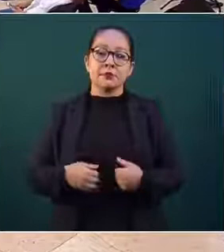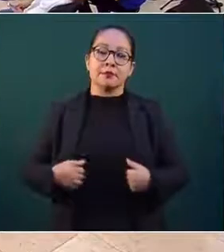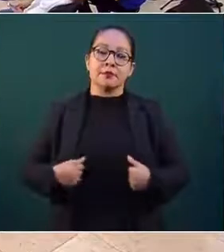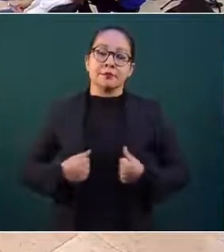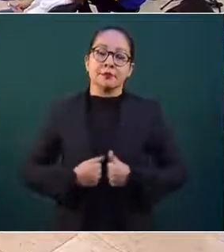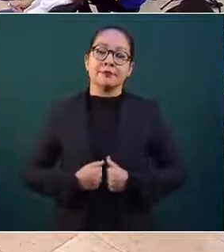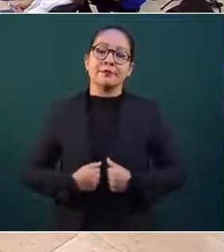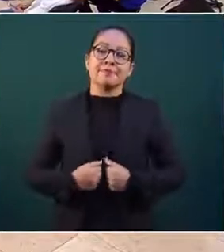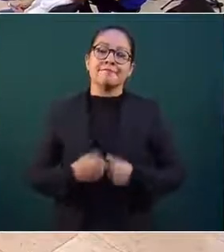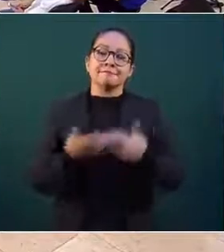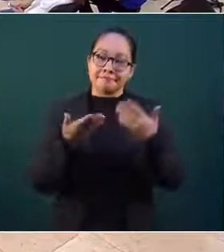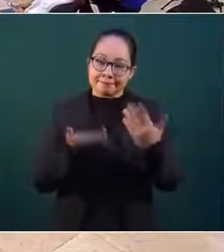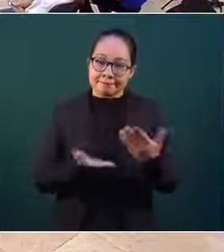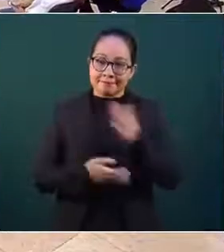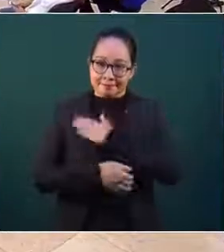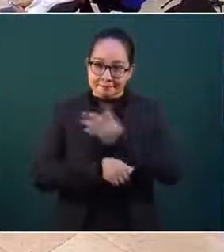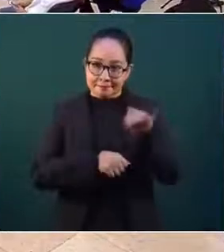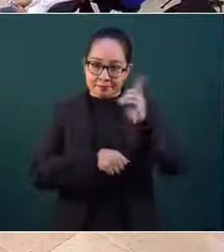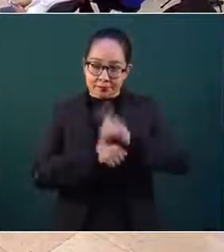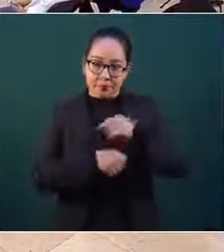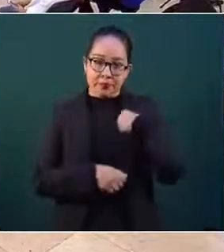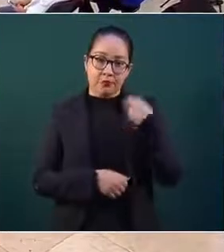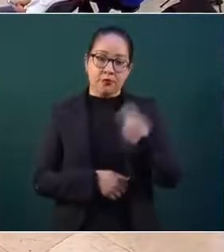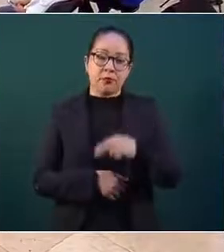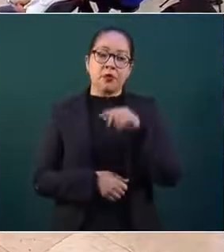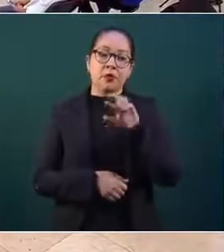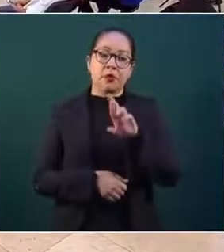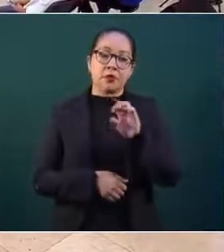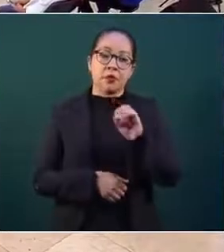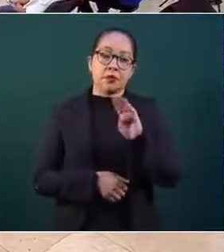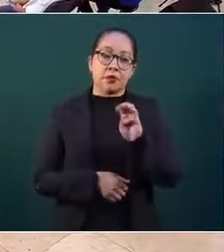Buen día, presidente. Roberto Garduño, de La Jornada.